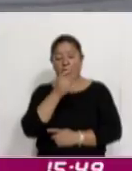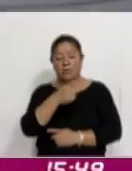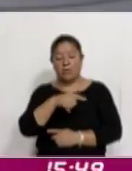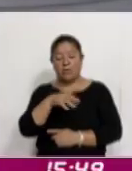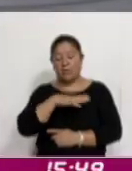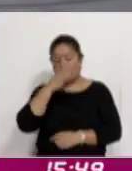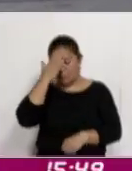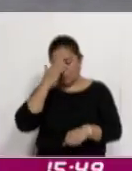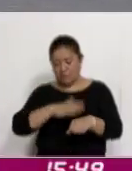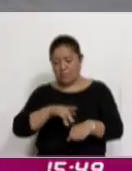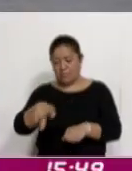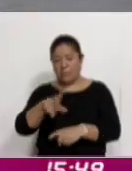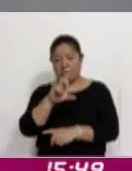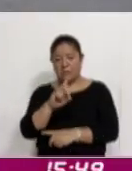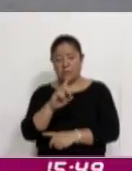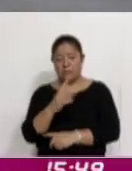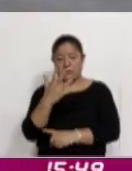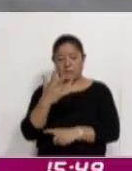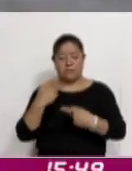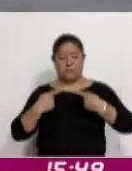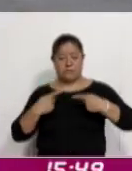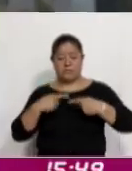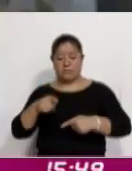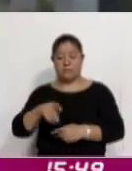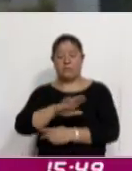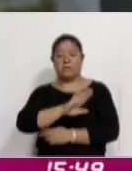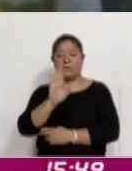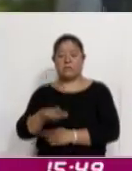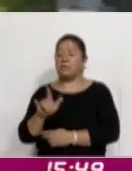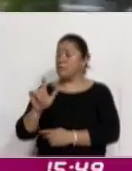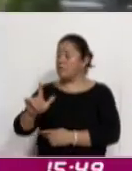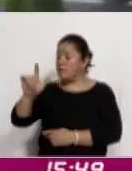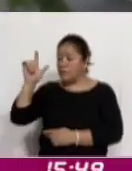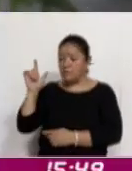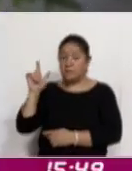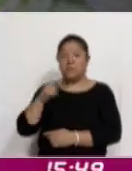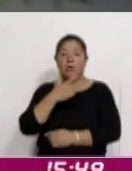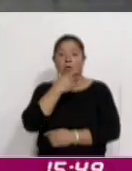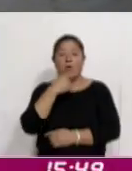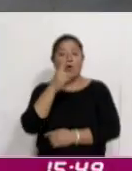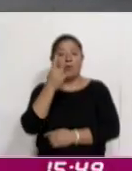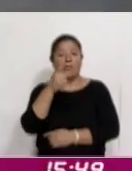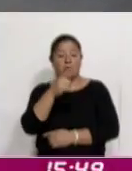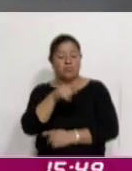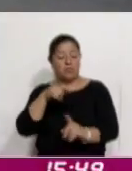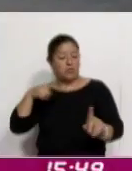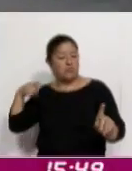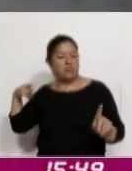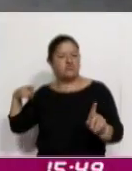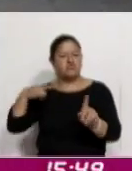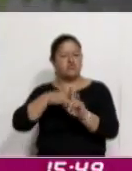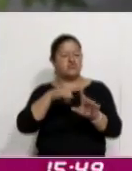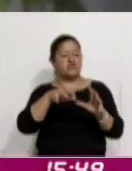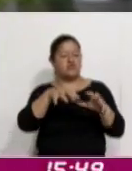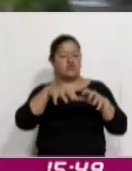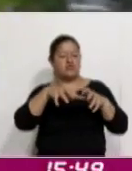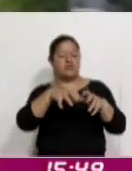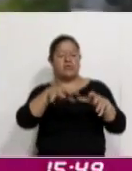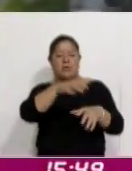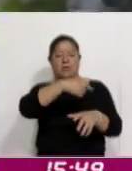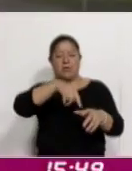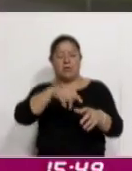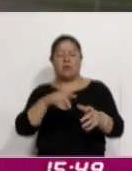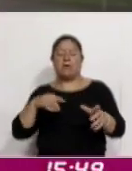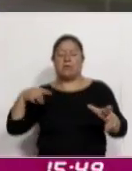en memoria de las 35 personas que murieron el lunes cuando un hombre arrolló a una multitud con su vehículo. Algunos